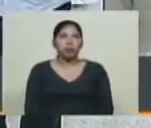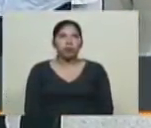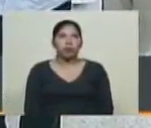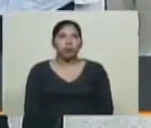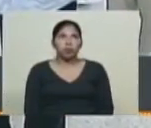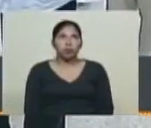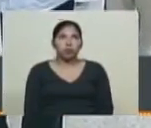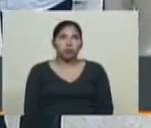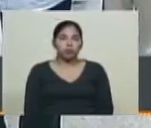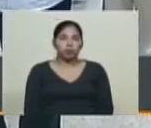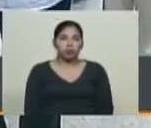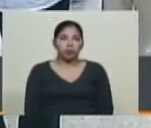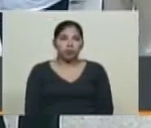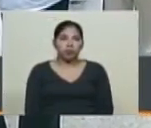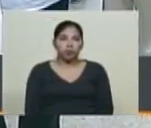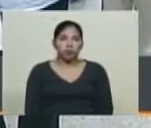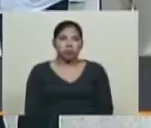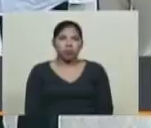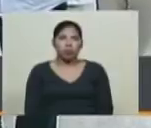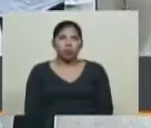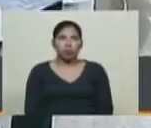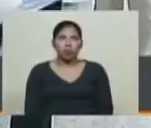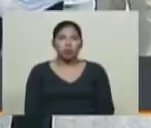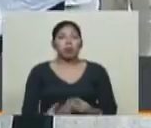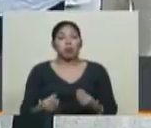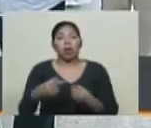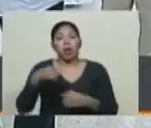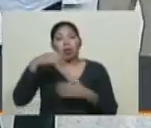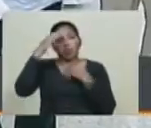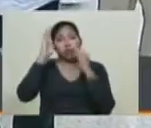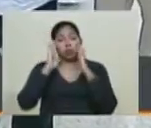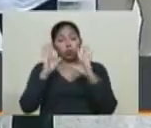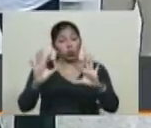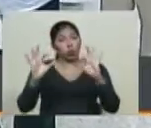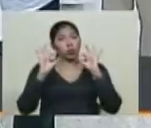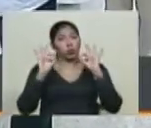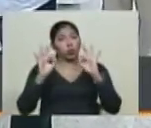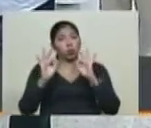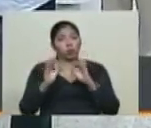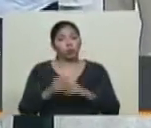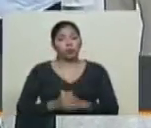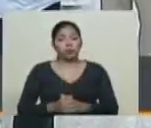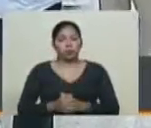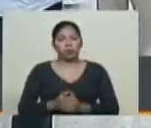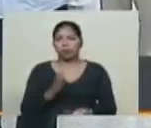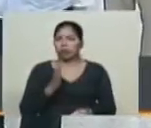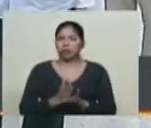las áreas para que nuestro pueblo sea bien atendido, con calidad, como